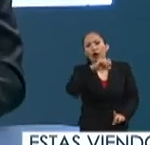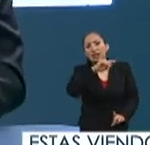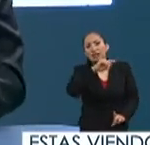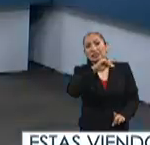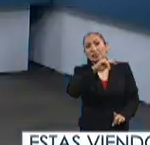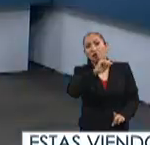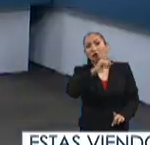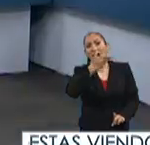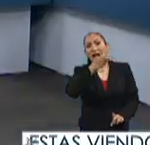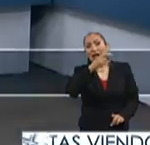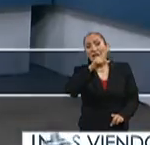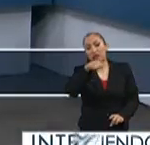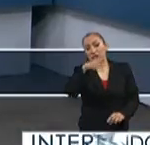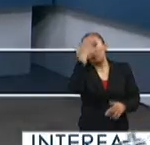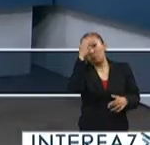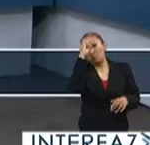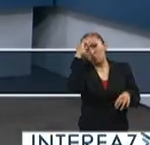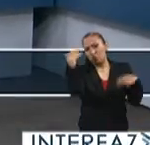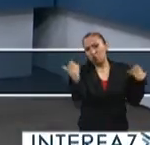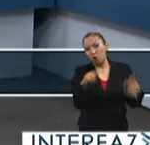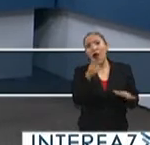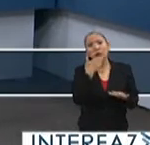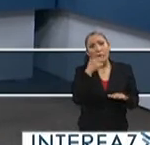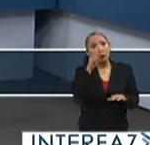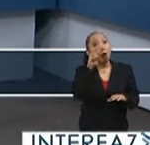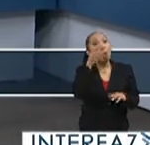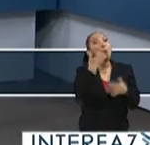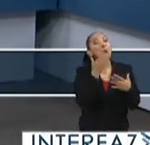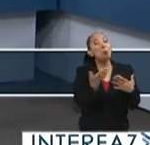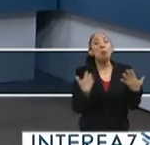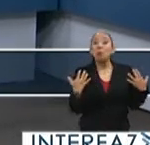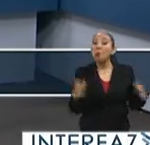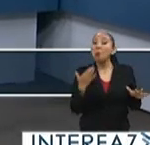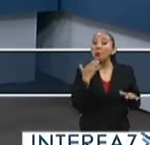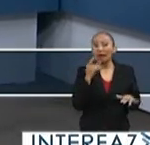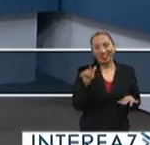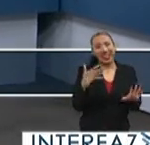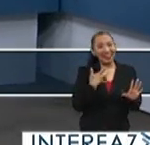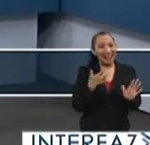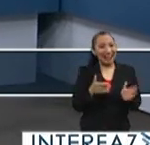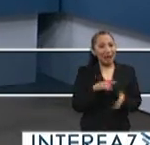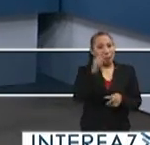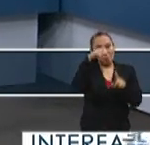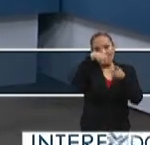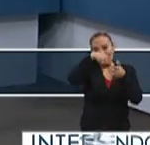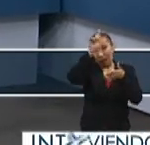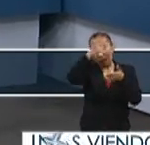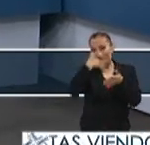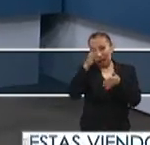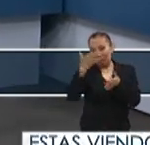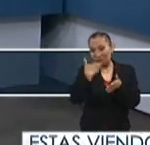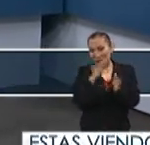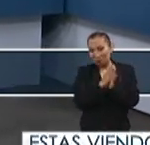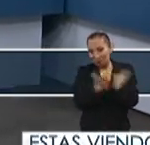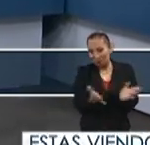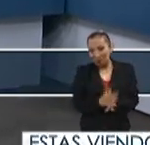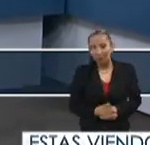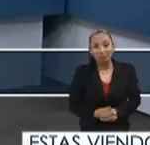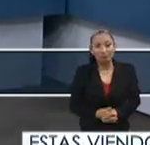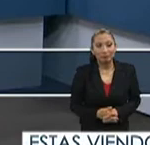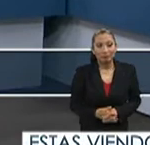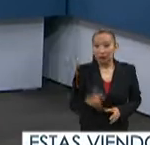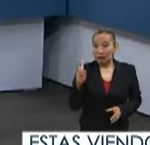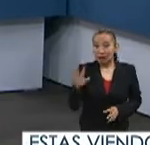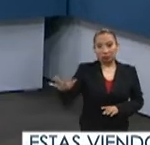premio nacional justo en estas áreas, que lo recibió muy bien. Entonces ya tiene palomita ahí de los mejores también. Sí, porque es